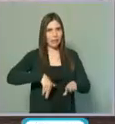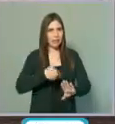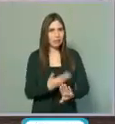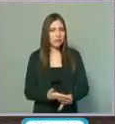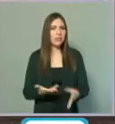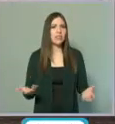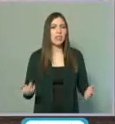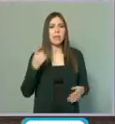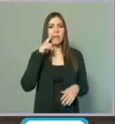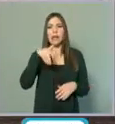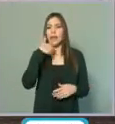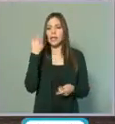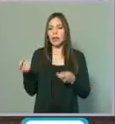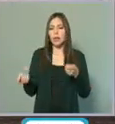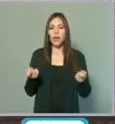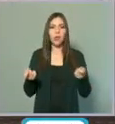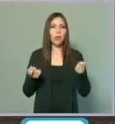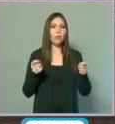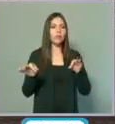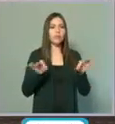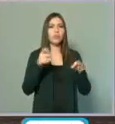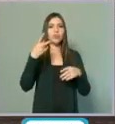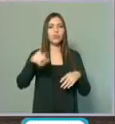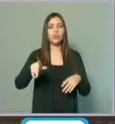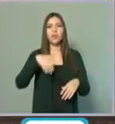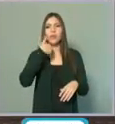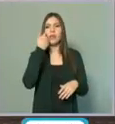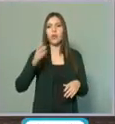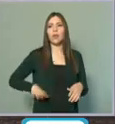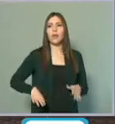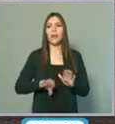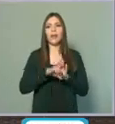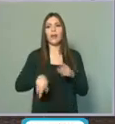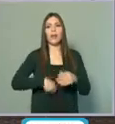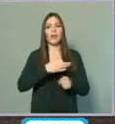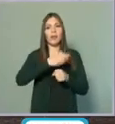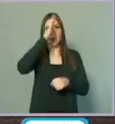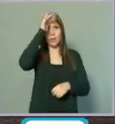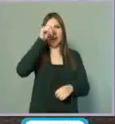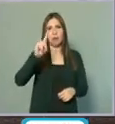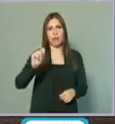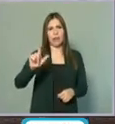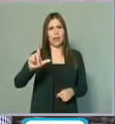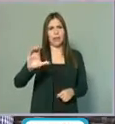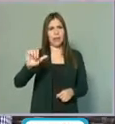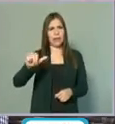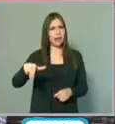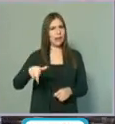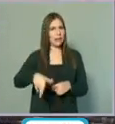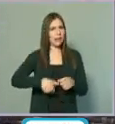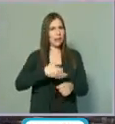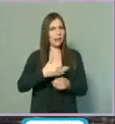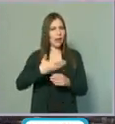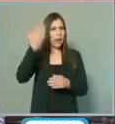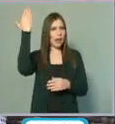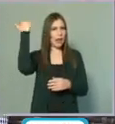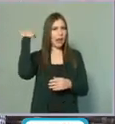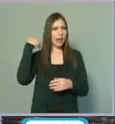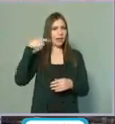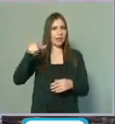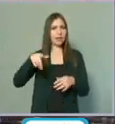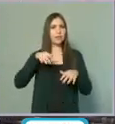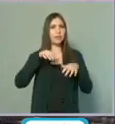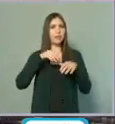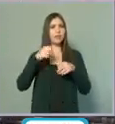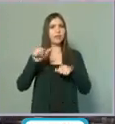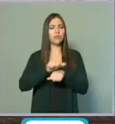su conveniencia, como es ahora las negociaciones con el Tratado de Libre Comercio. Claro. Esta caravana ya salió hace unos cuantos